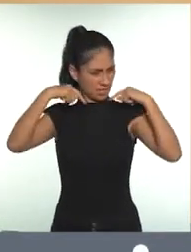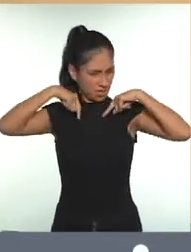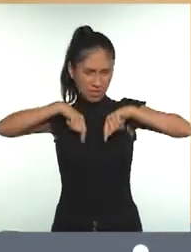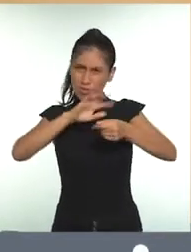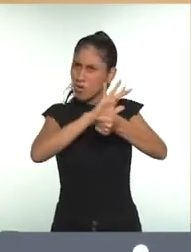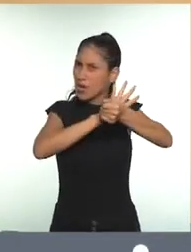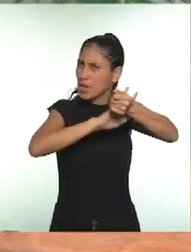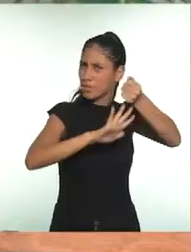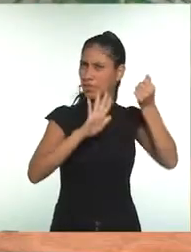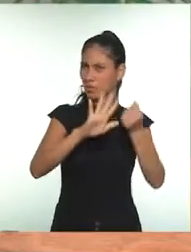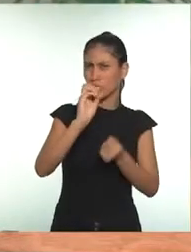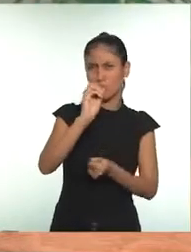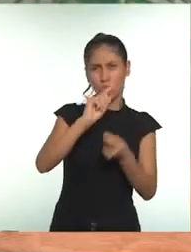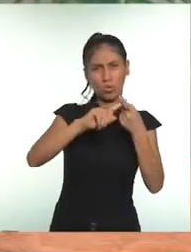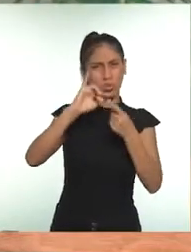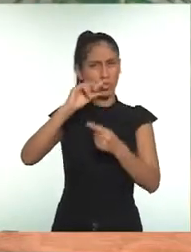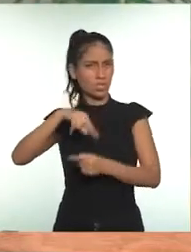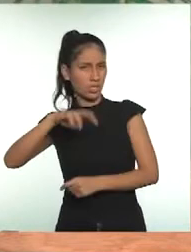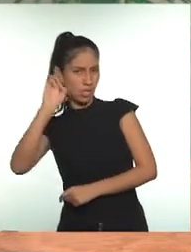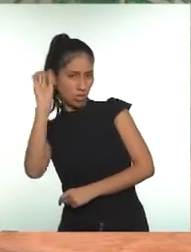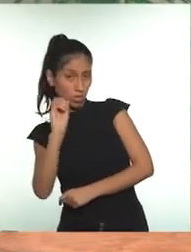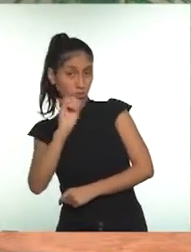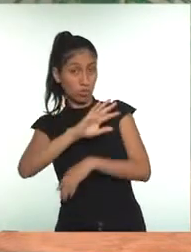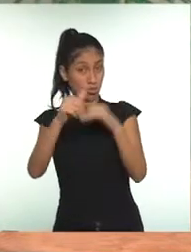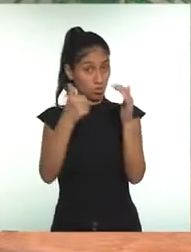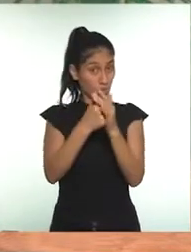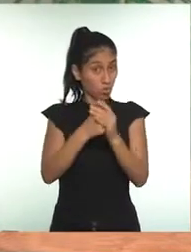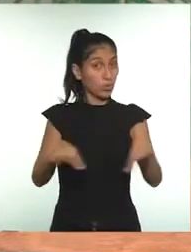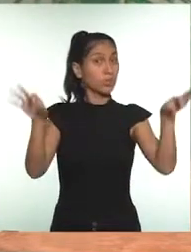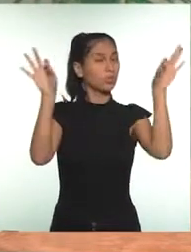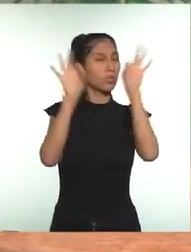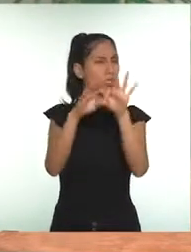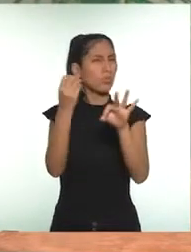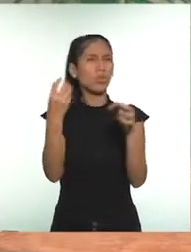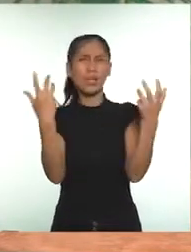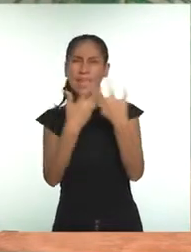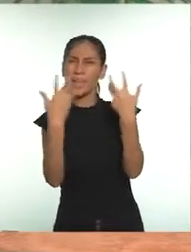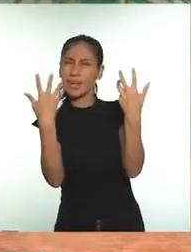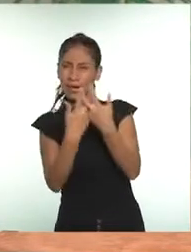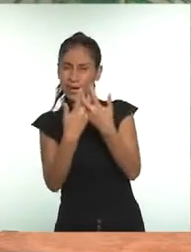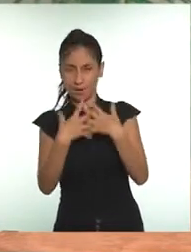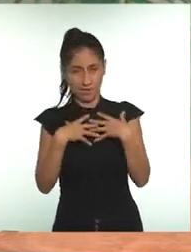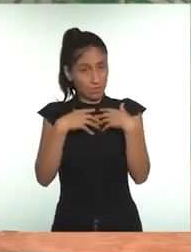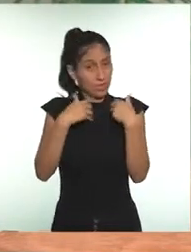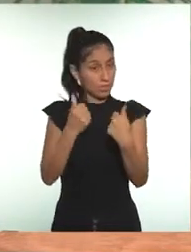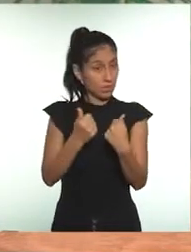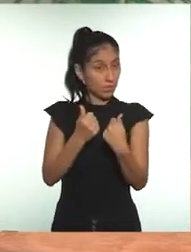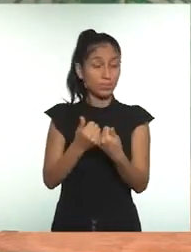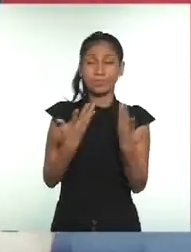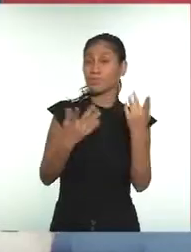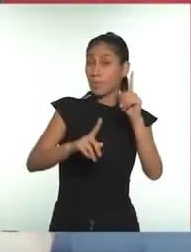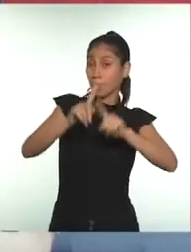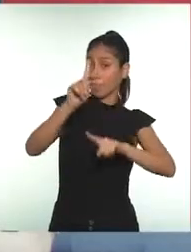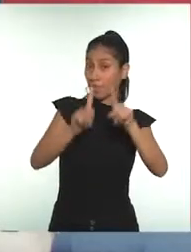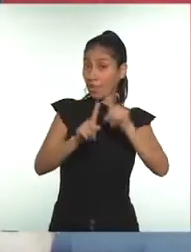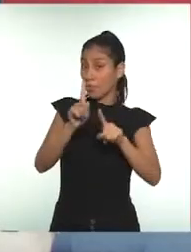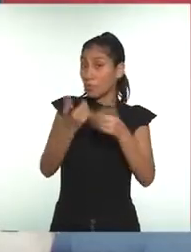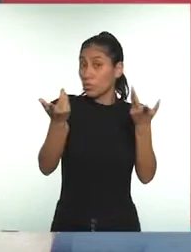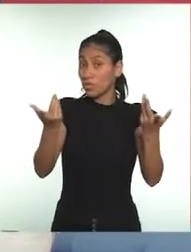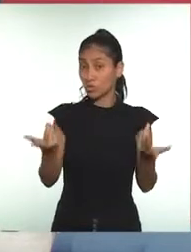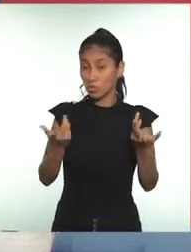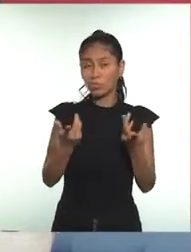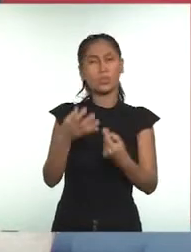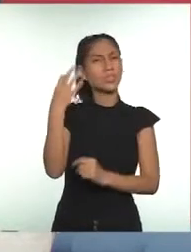presión arterial. Y todas esas son medidas que nos importan, porque nos dan datos relacionados a nuestro bienestar. Y algunas de